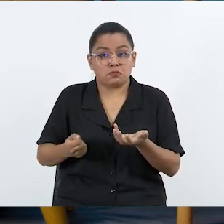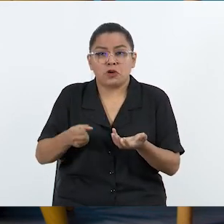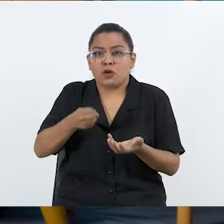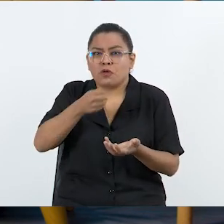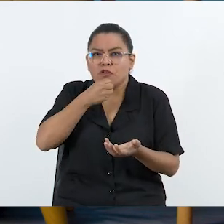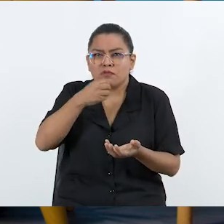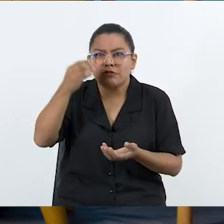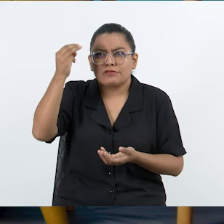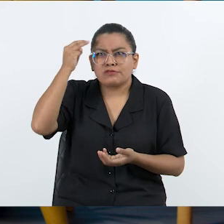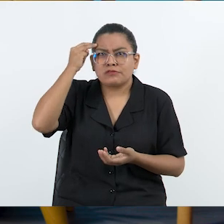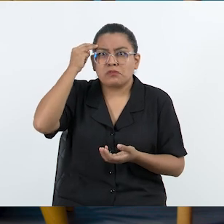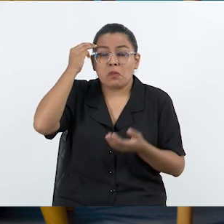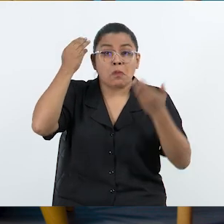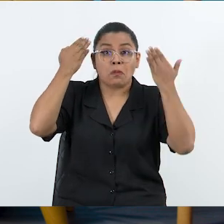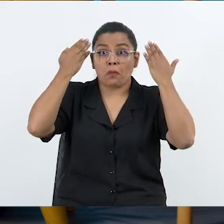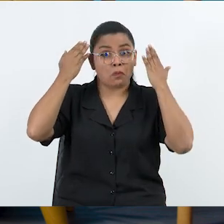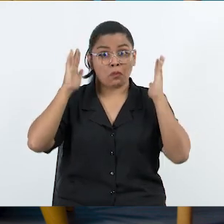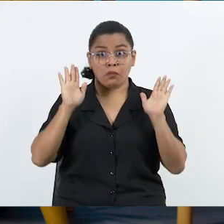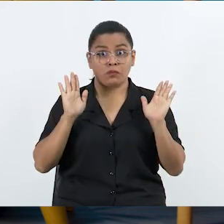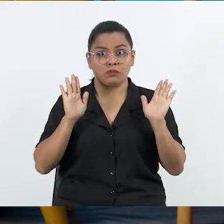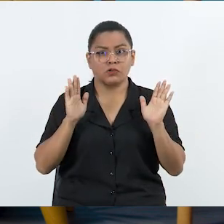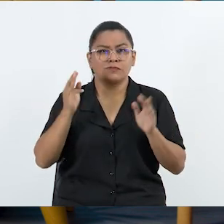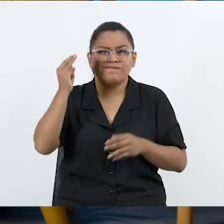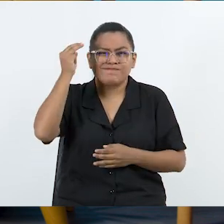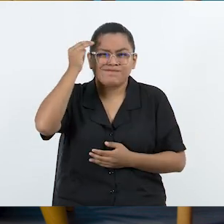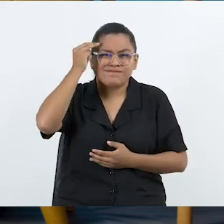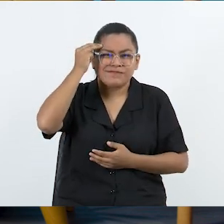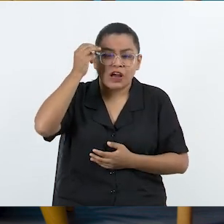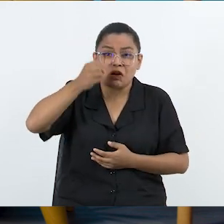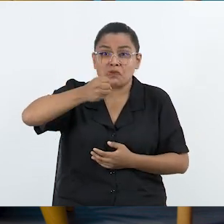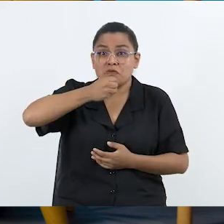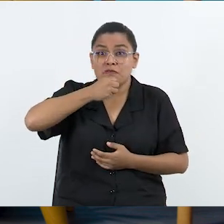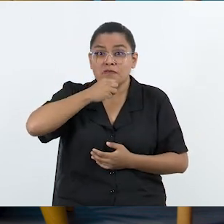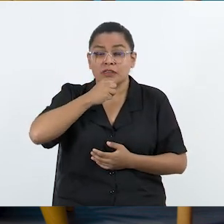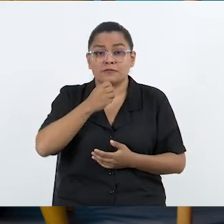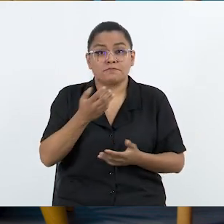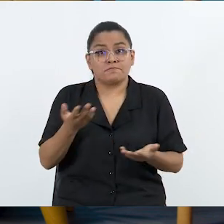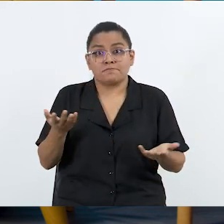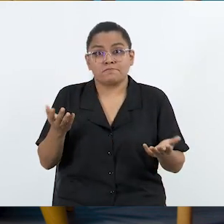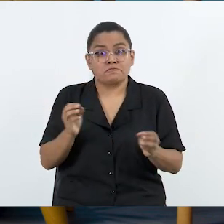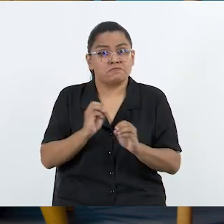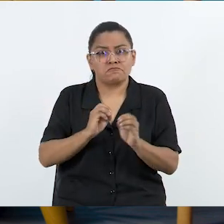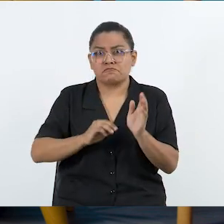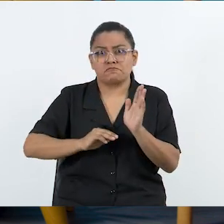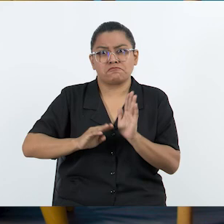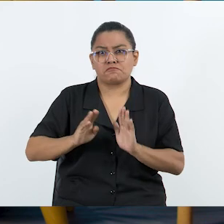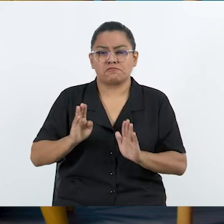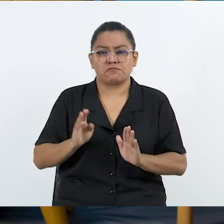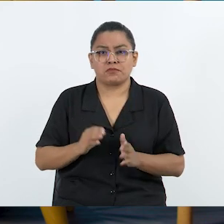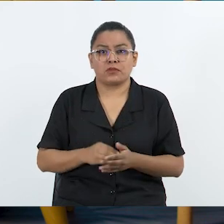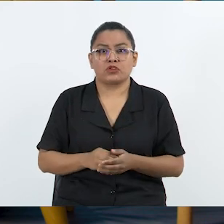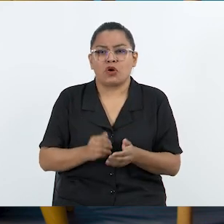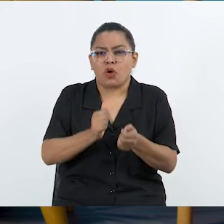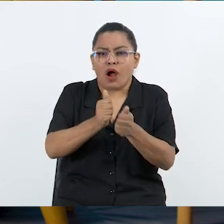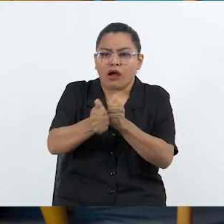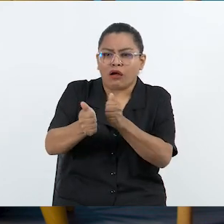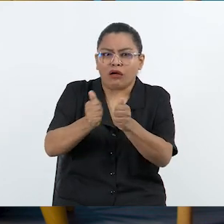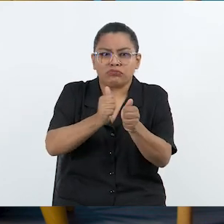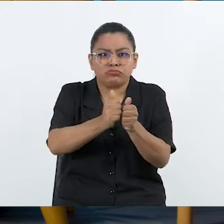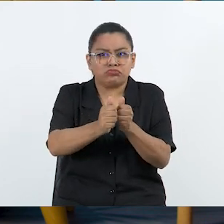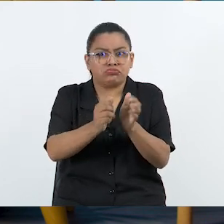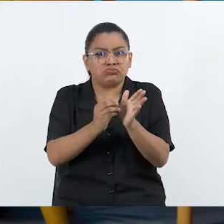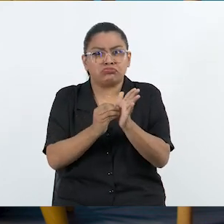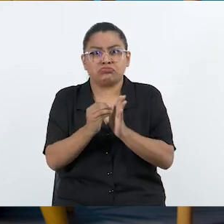ese conocimiento porque solamente es una memorización de datos y textos, nada más con la finalidad de sumar